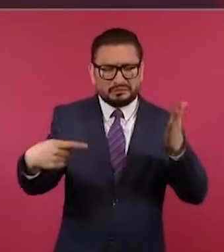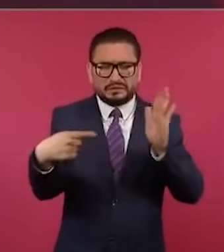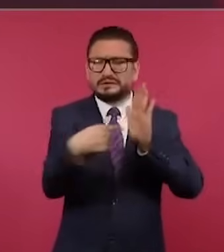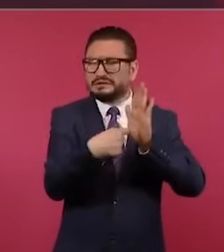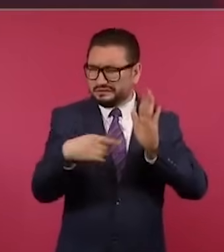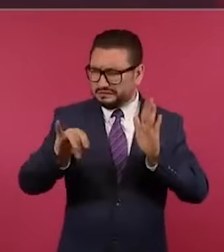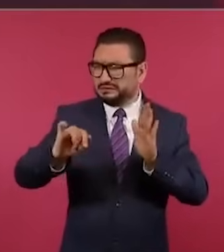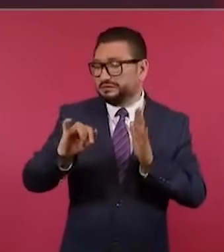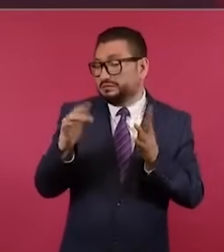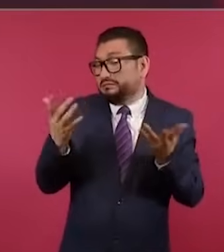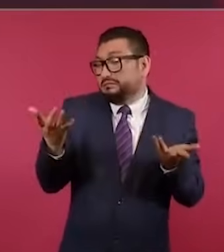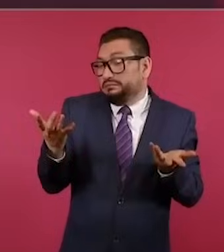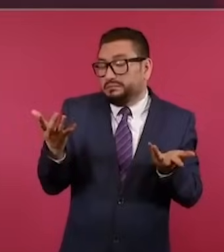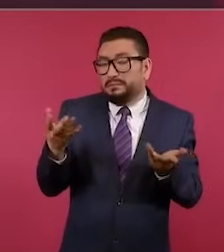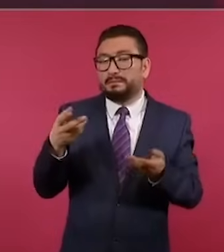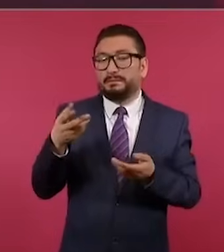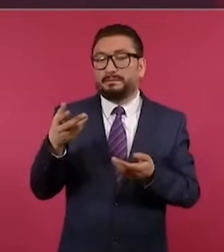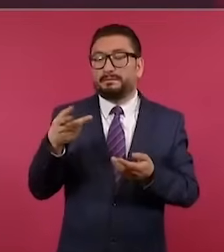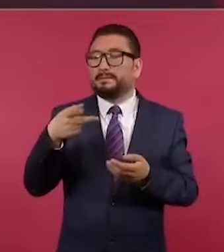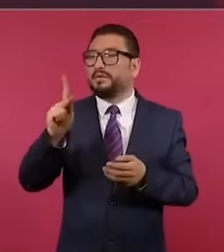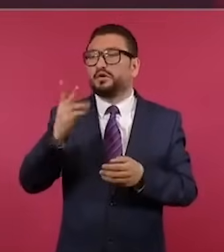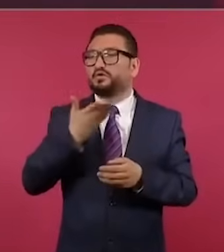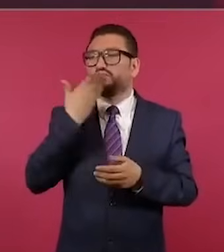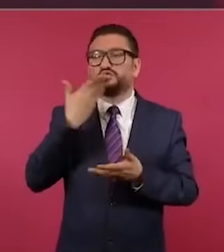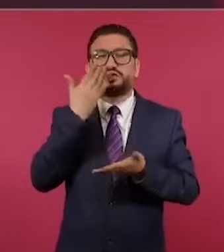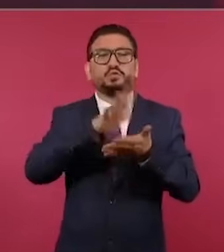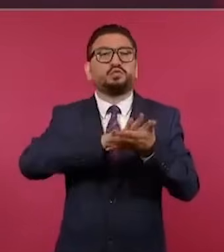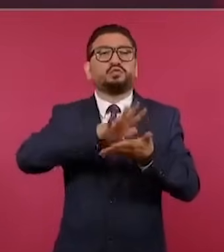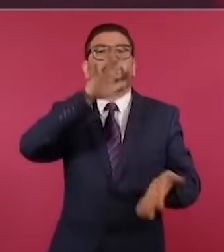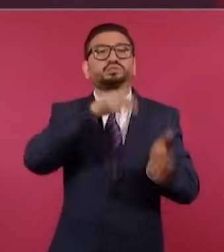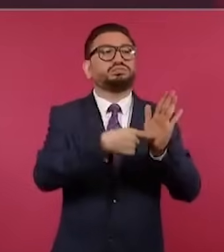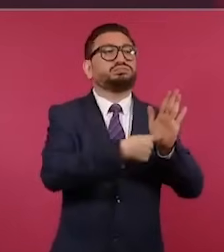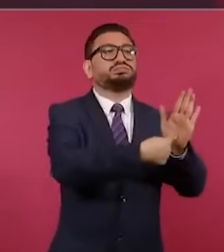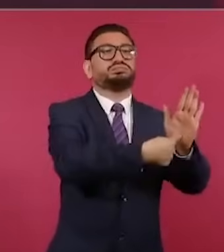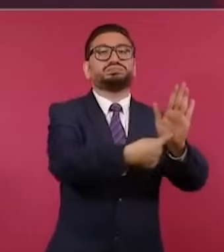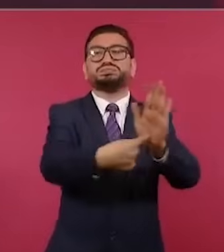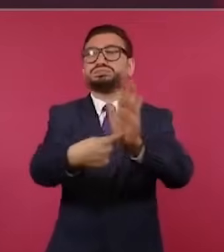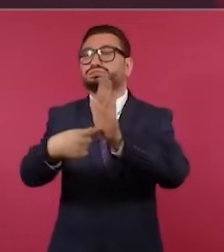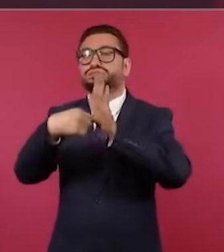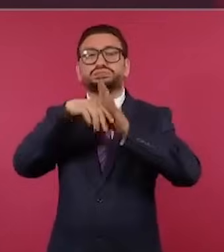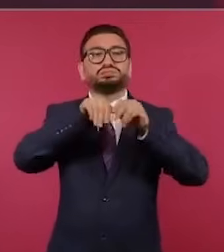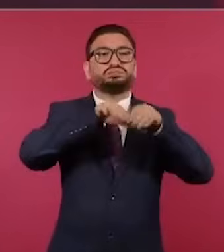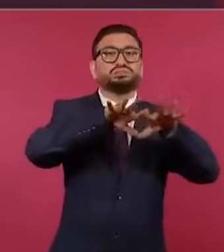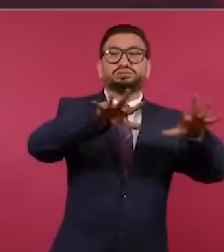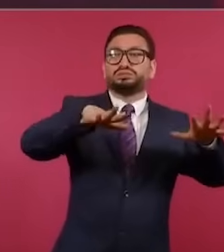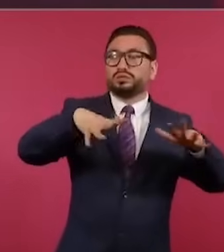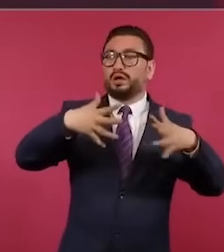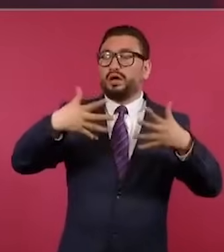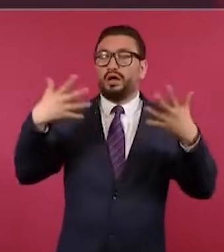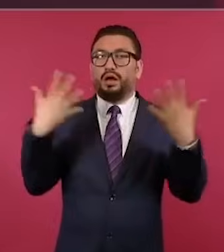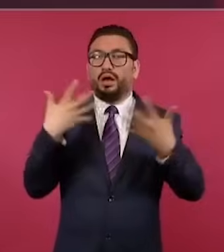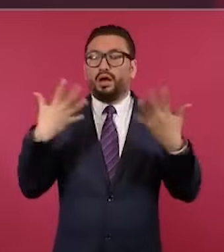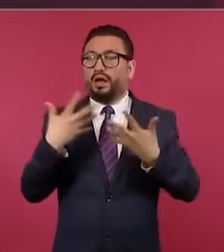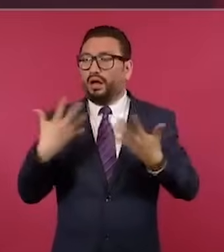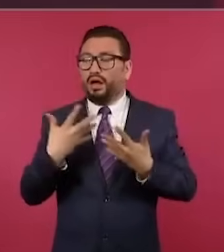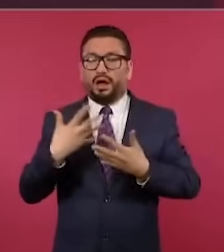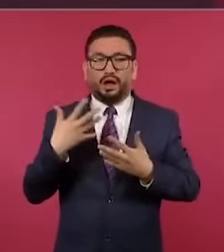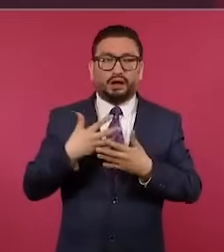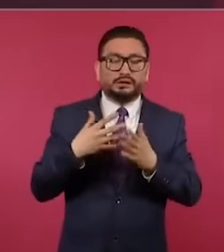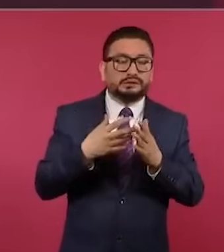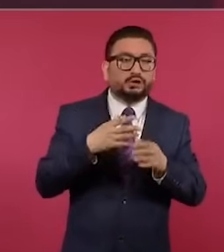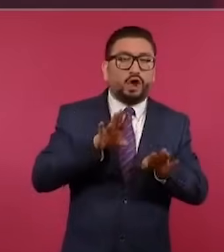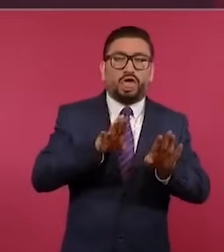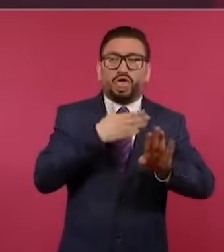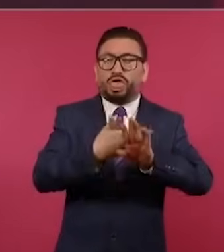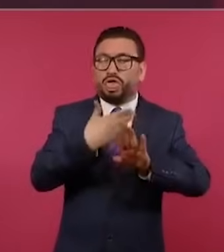es que predomina el sensacionalismo, el alarmismo, el